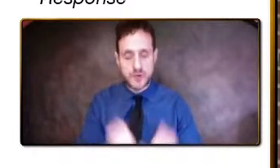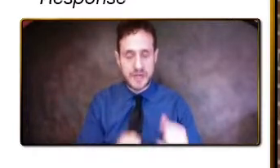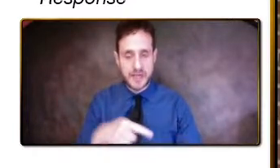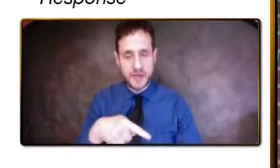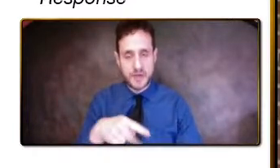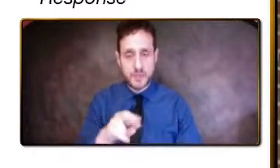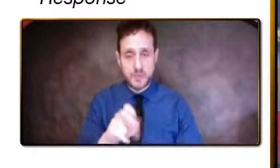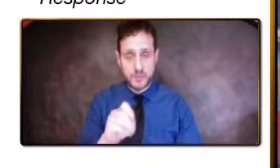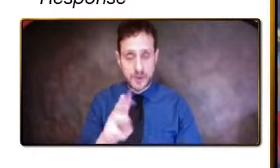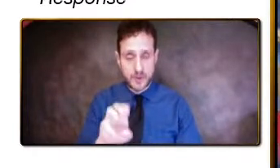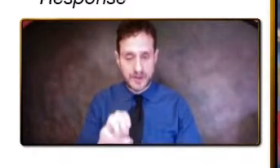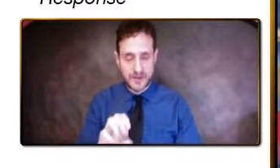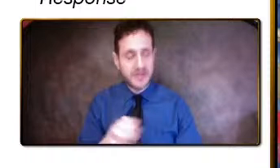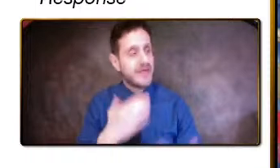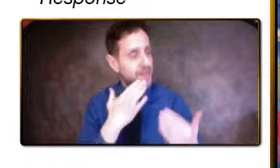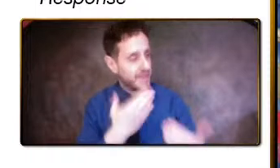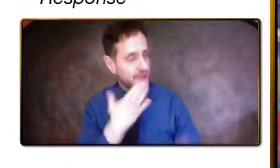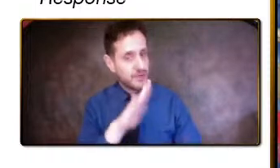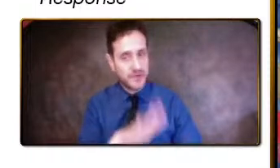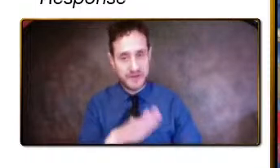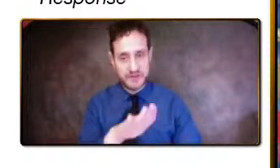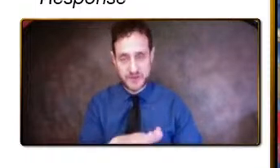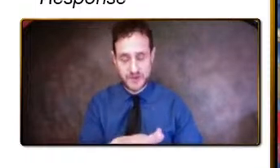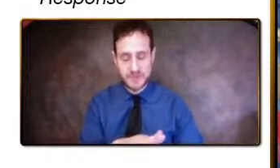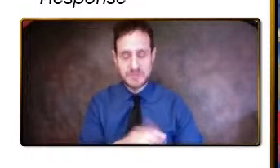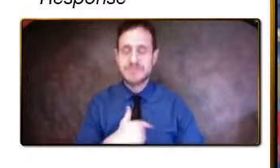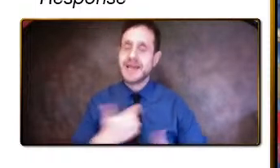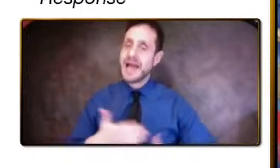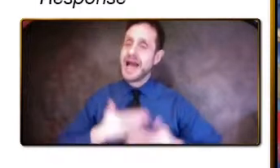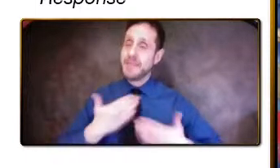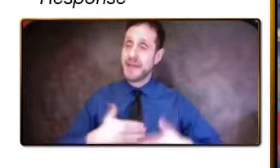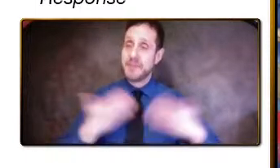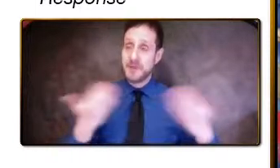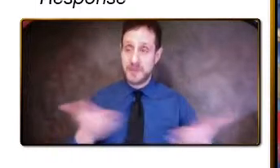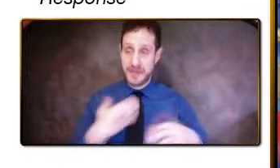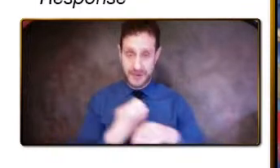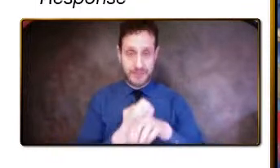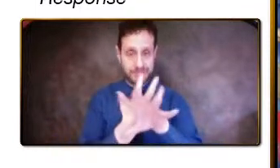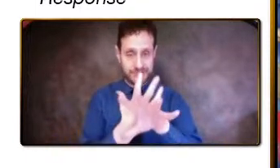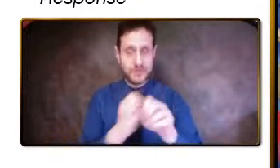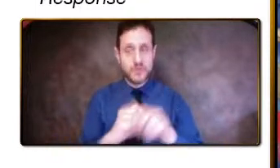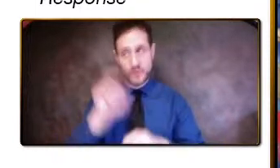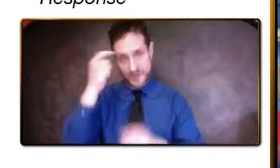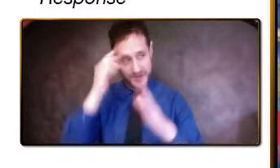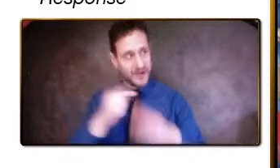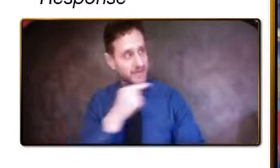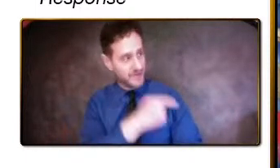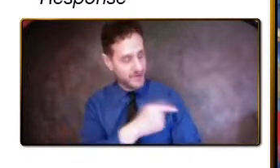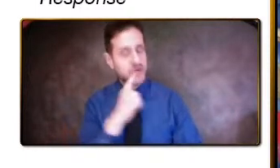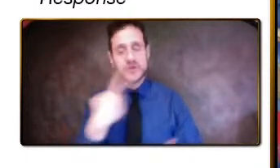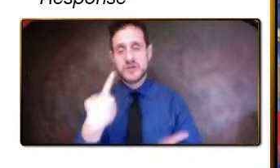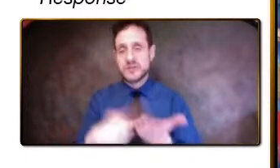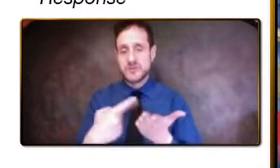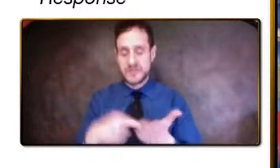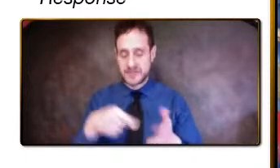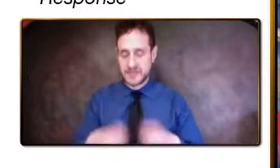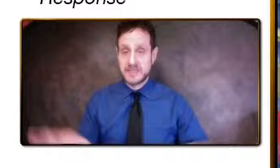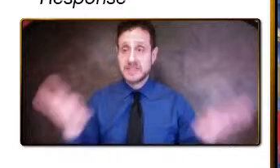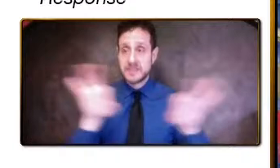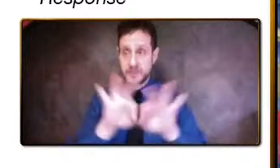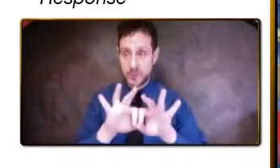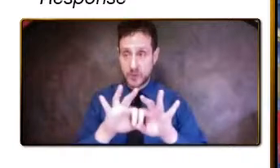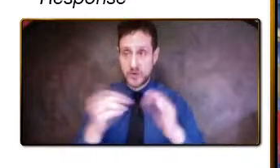Thank you and good afternoon. I'm pleased to be here virtually with Governor Pritzker to discuss this important development in